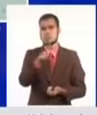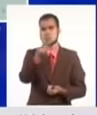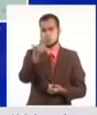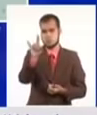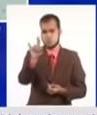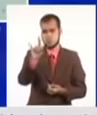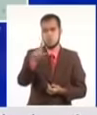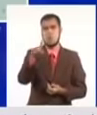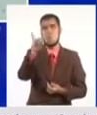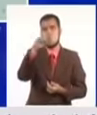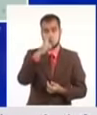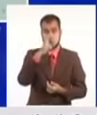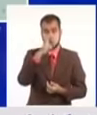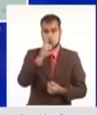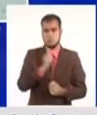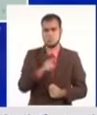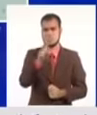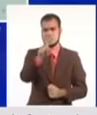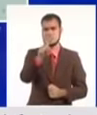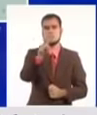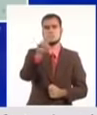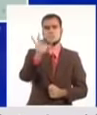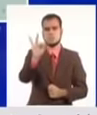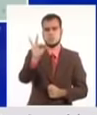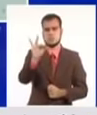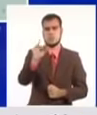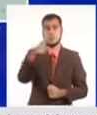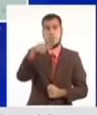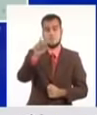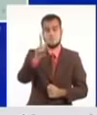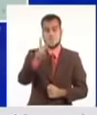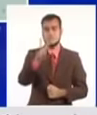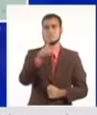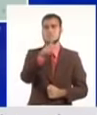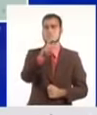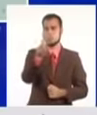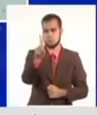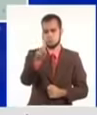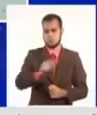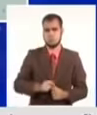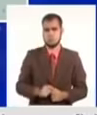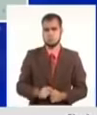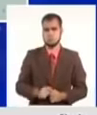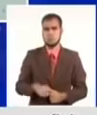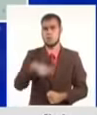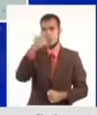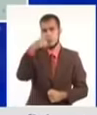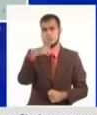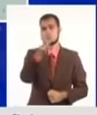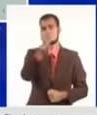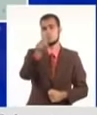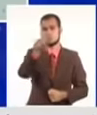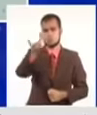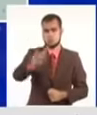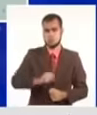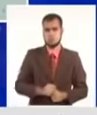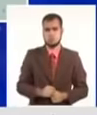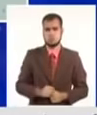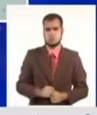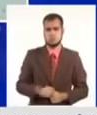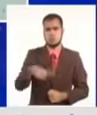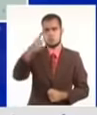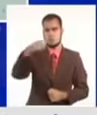de Reyes 127, Jovellano 121, Los Arabos 119,